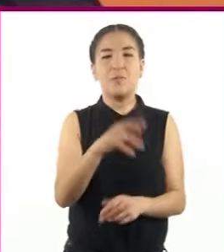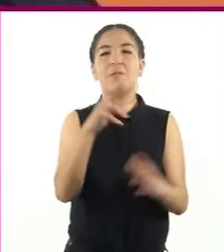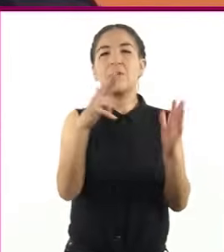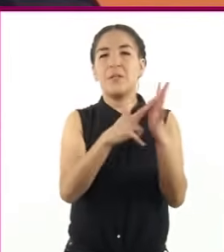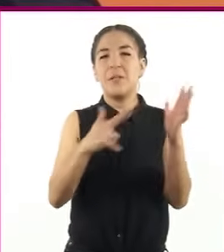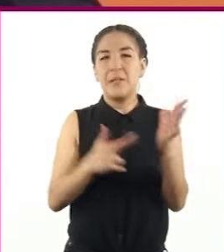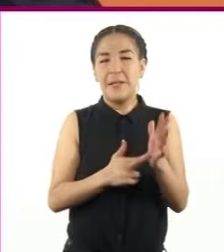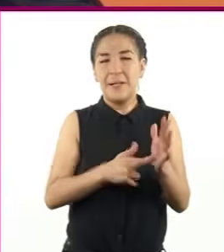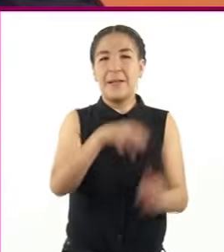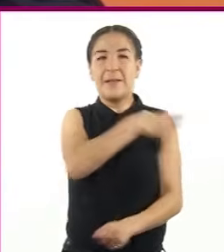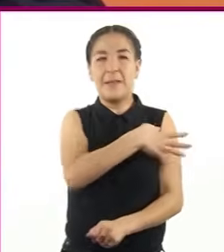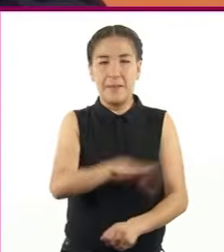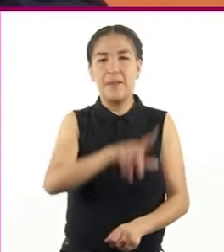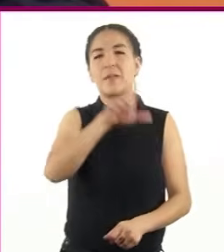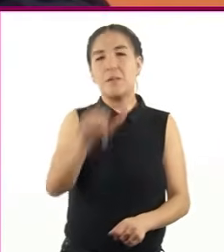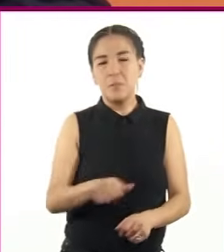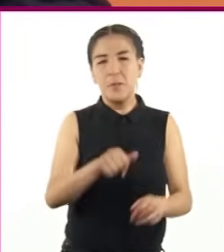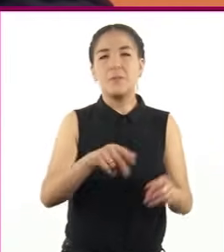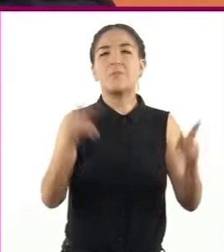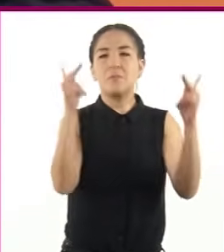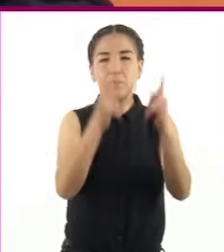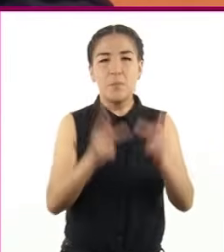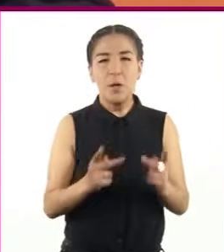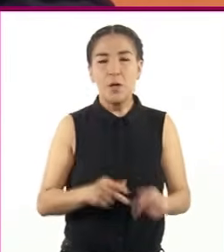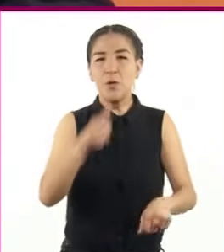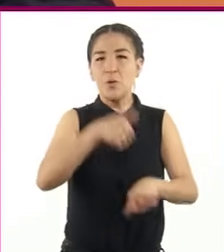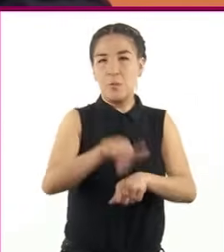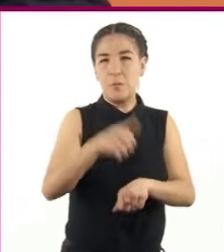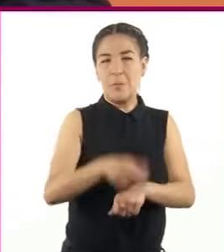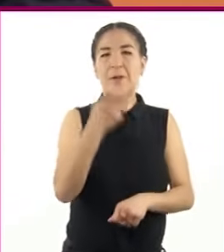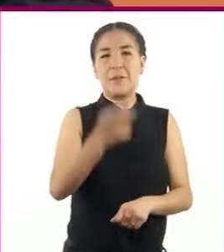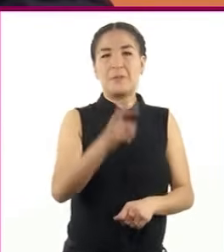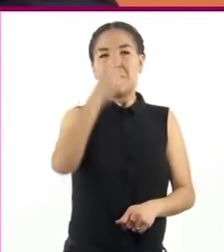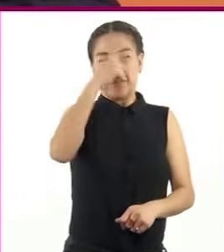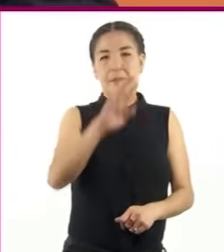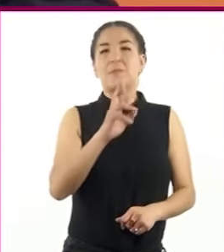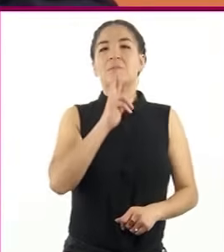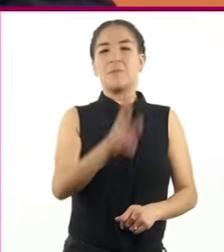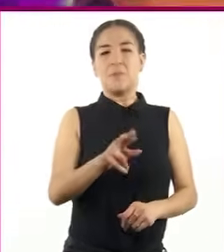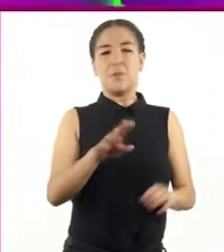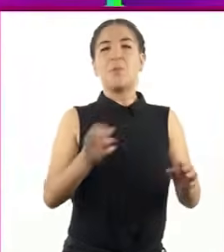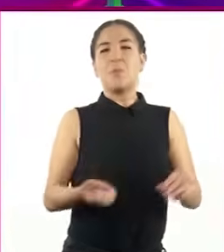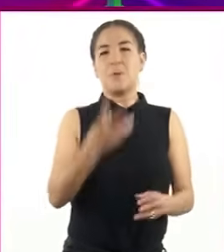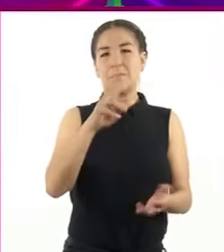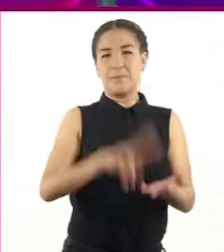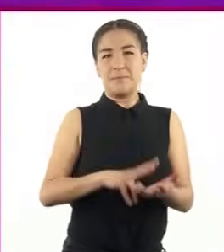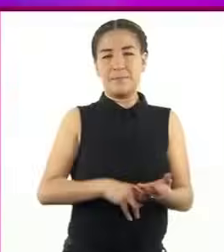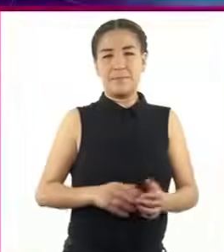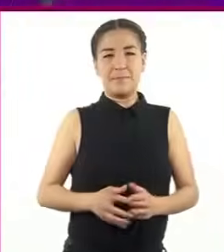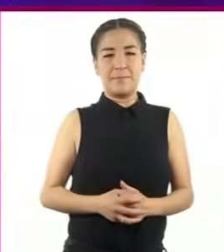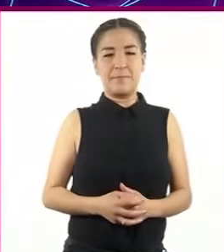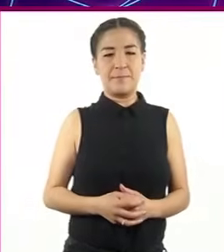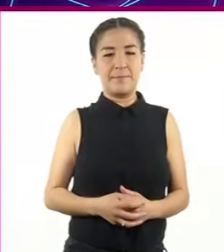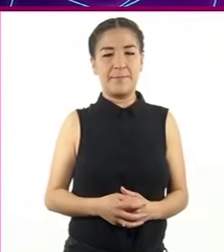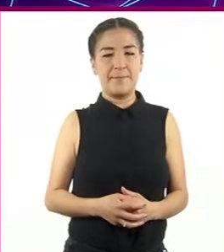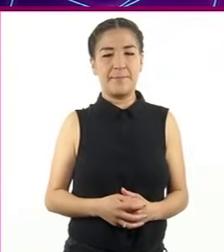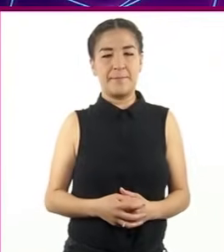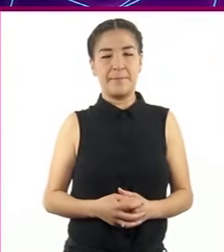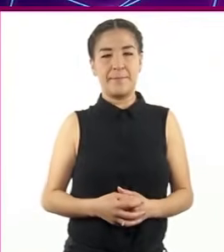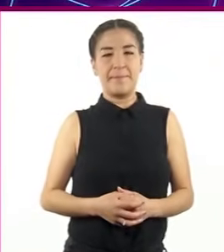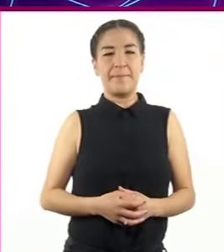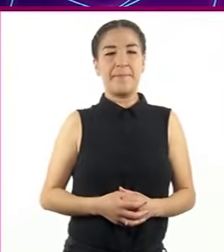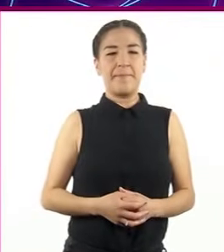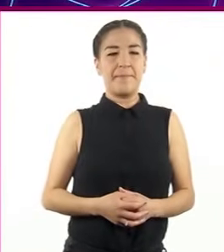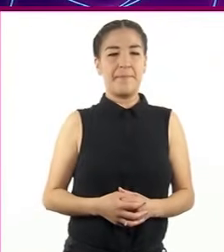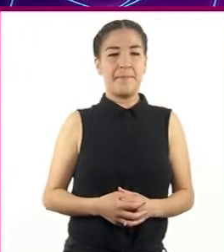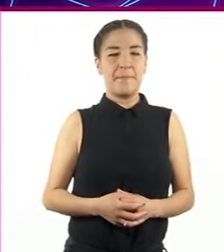y compararemos las expresiones algebraicas que resulten para verificar su equivalencia. Excelente.